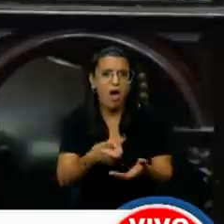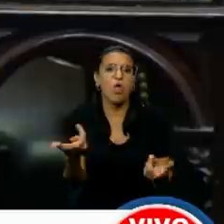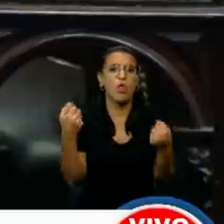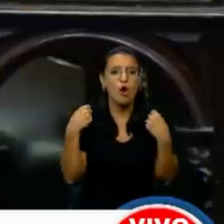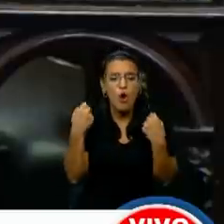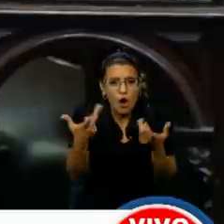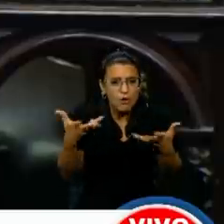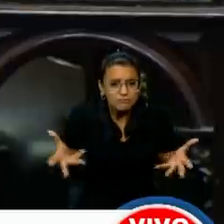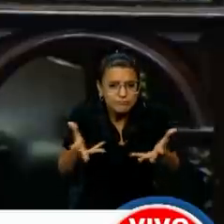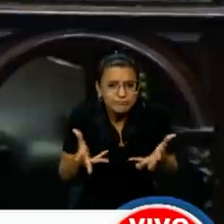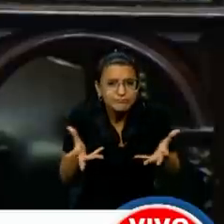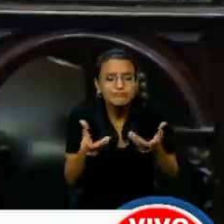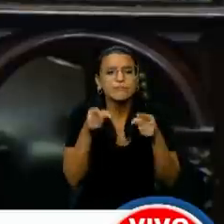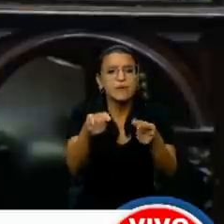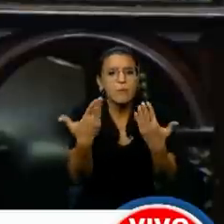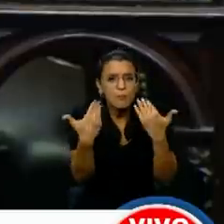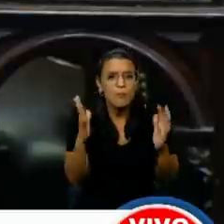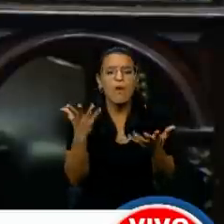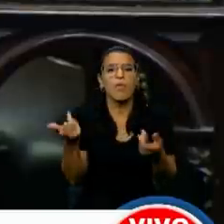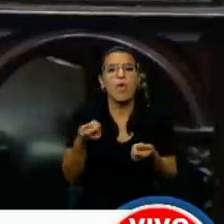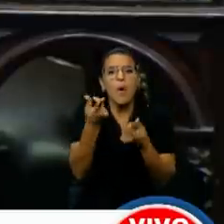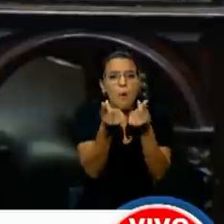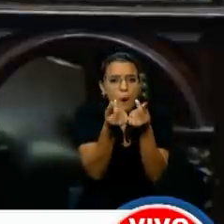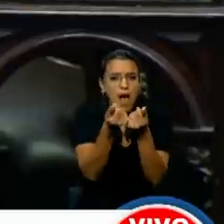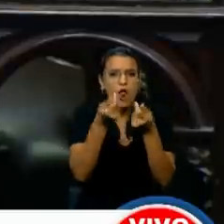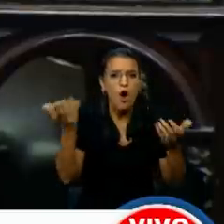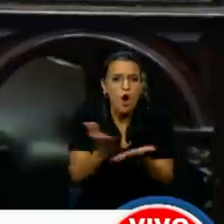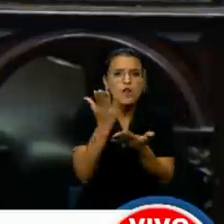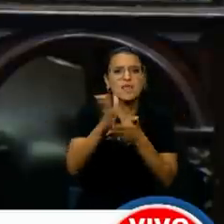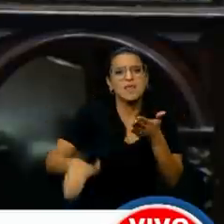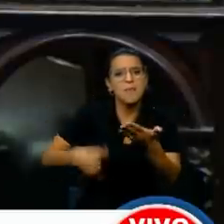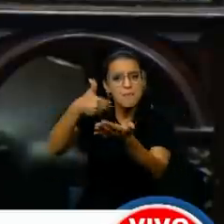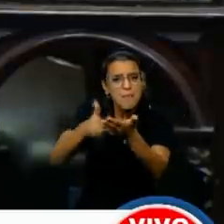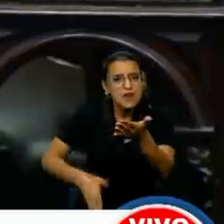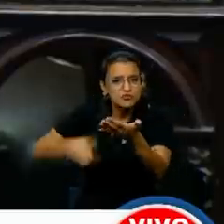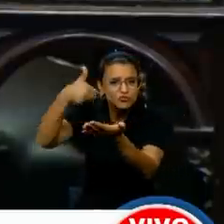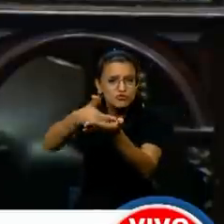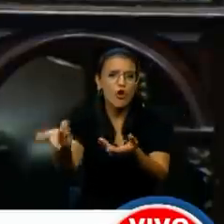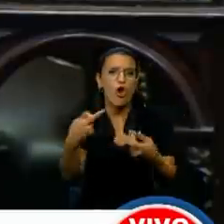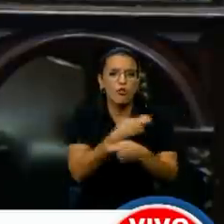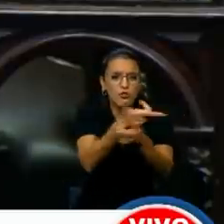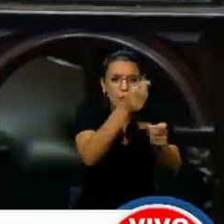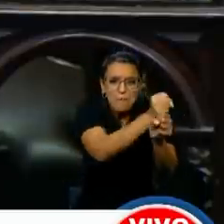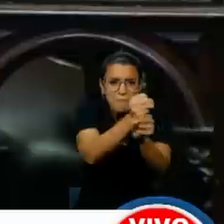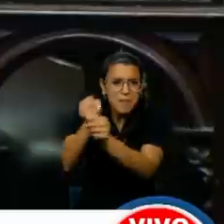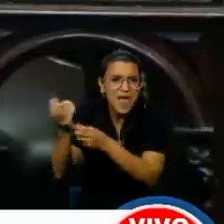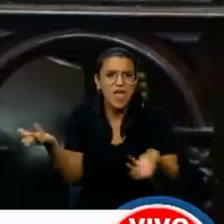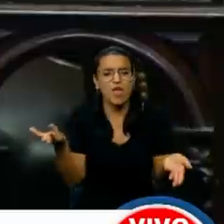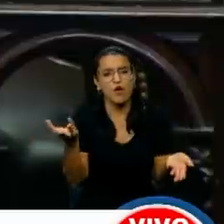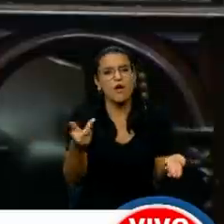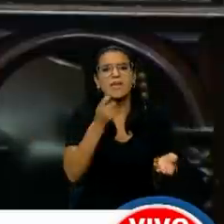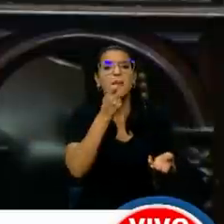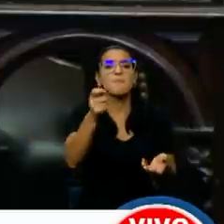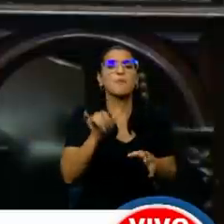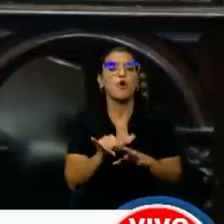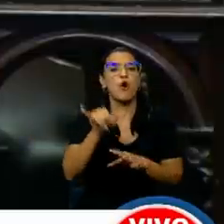carro los que tienen la capacidad de generar valor generar inversiones los que generan empleo y un ejemplo de